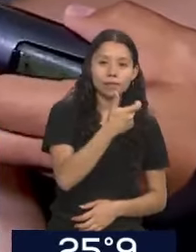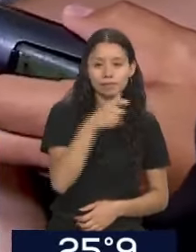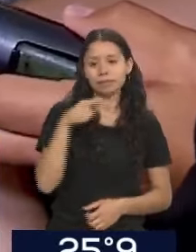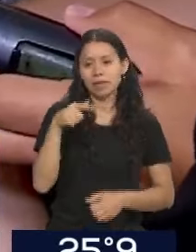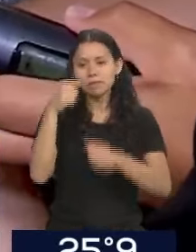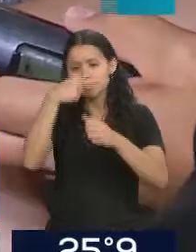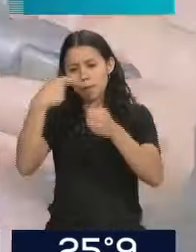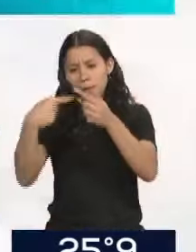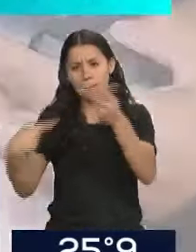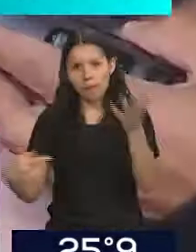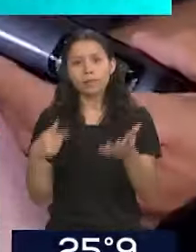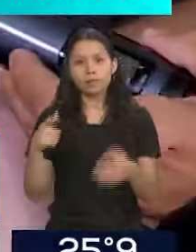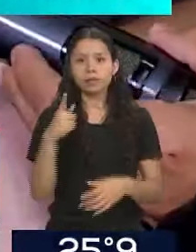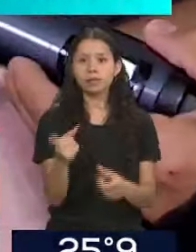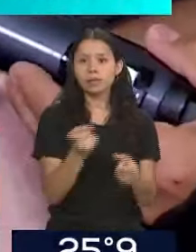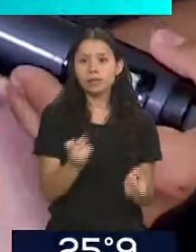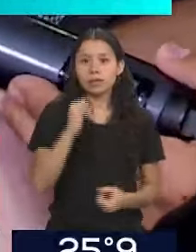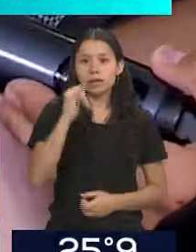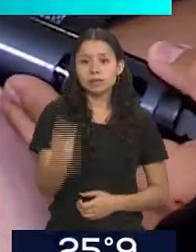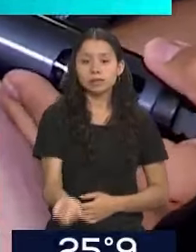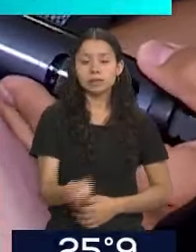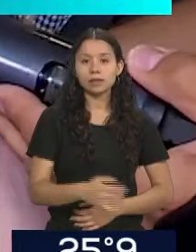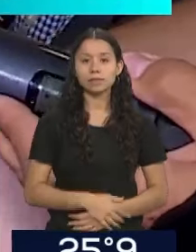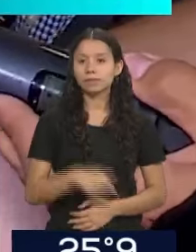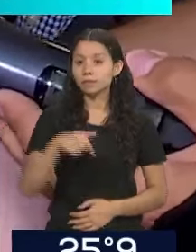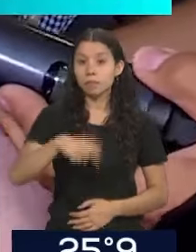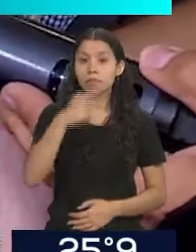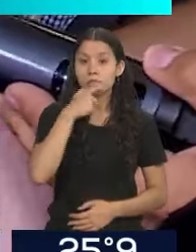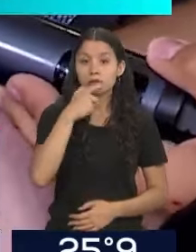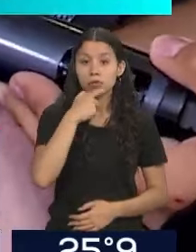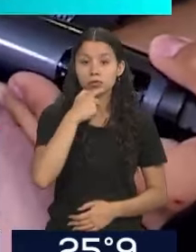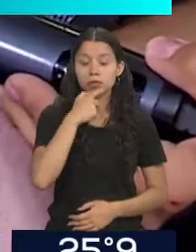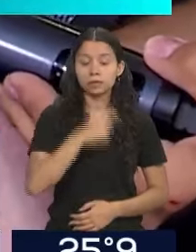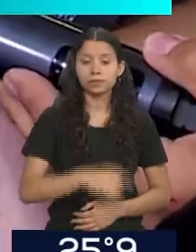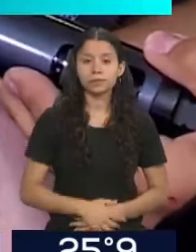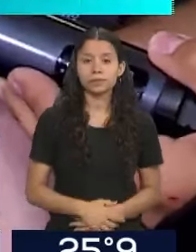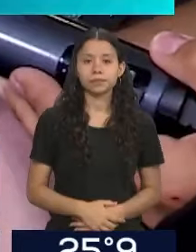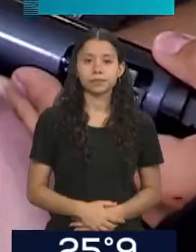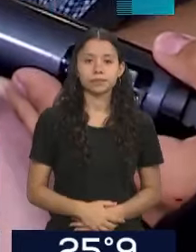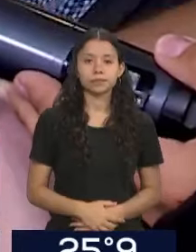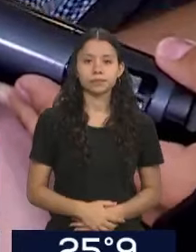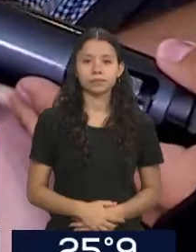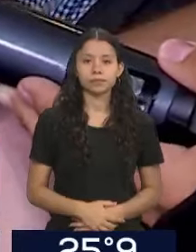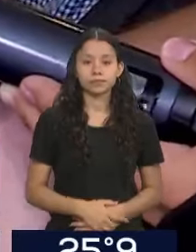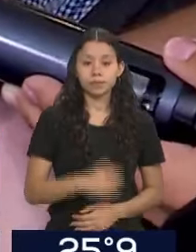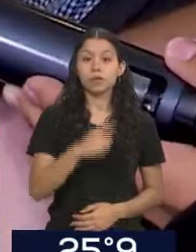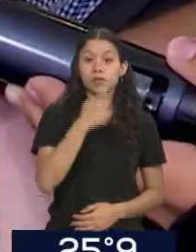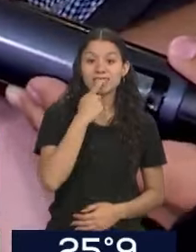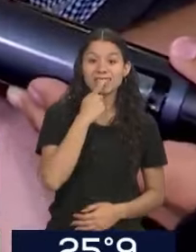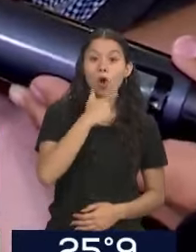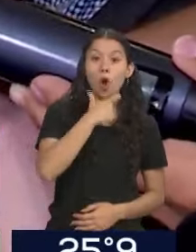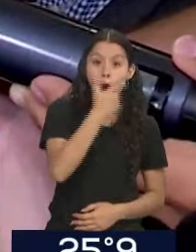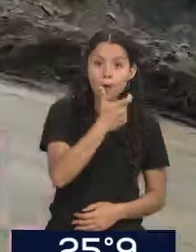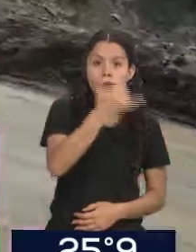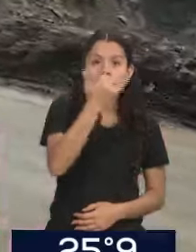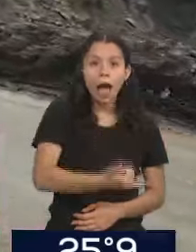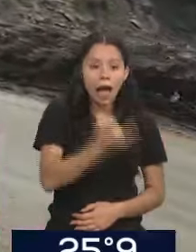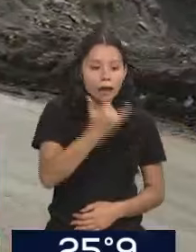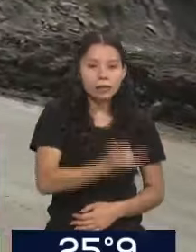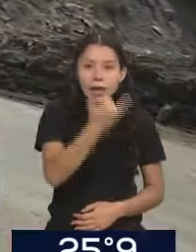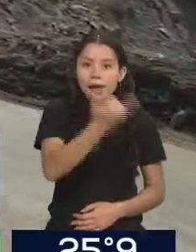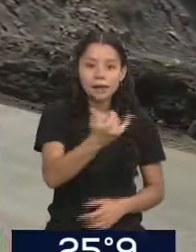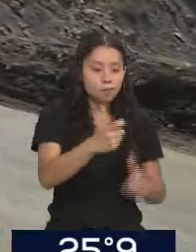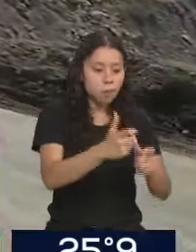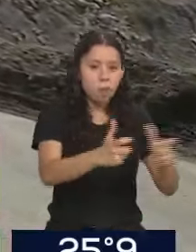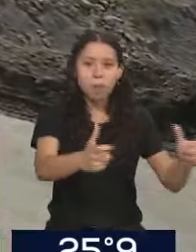críticos que se necesitan. Y es sabido que Mendoza tiene cobre y tiene cobre en cantidad. Un mineral